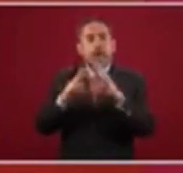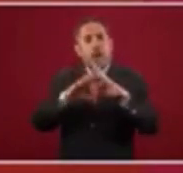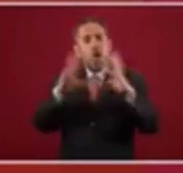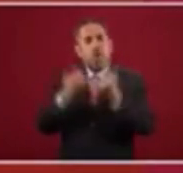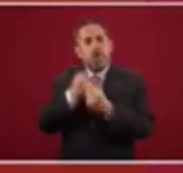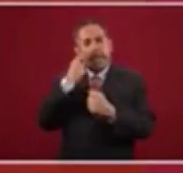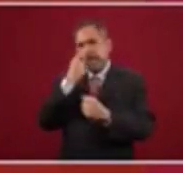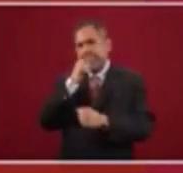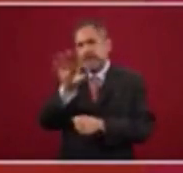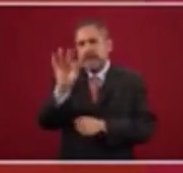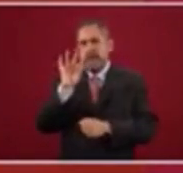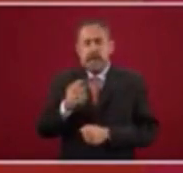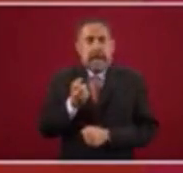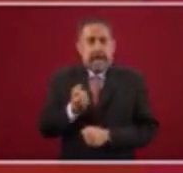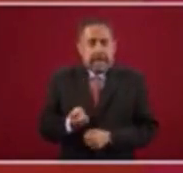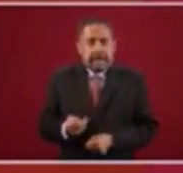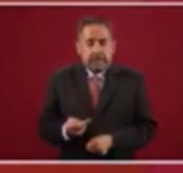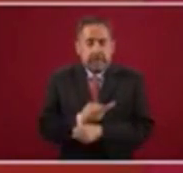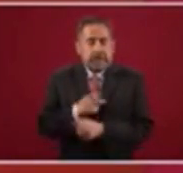Y eso fue lo que sucedió aquí